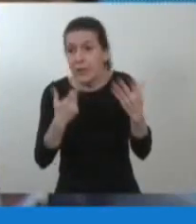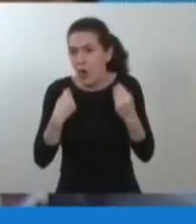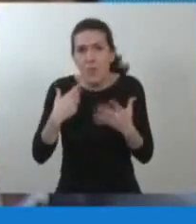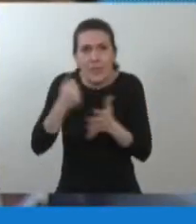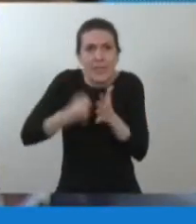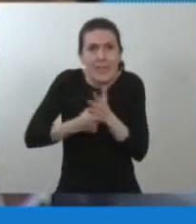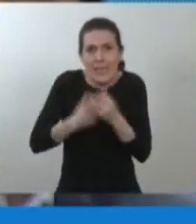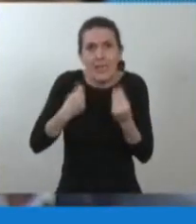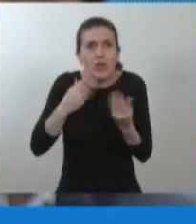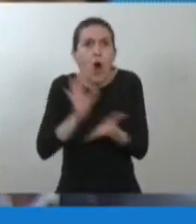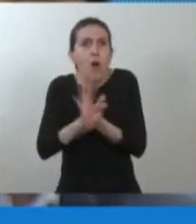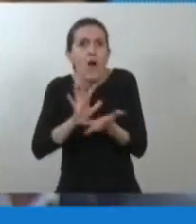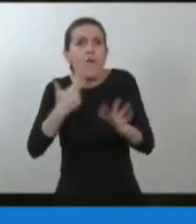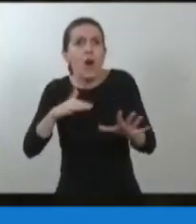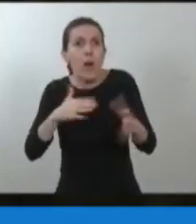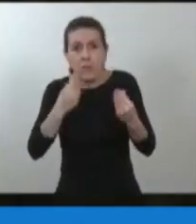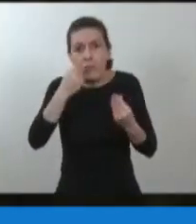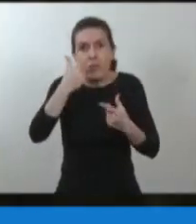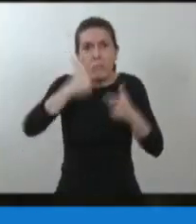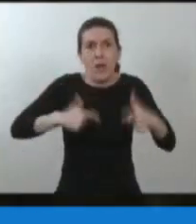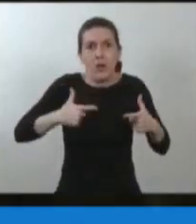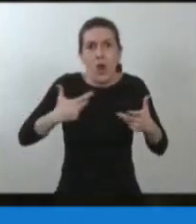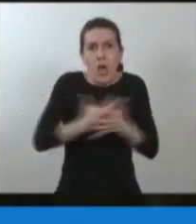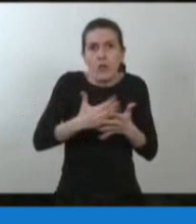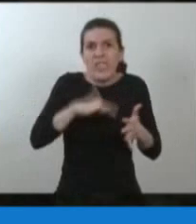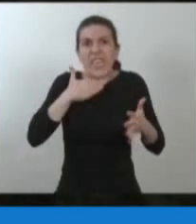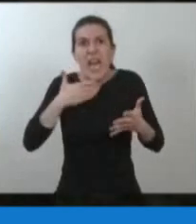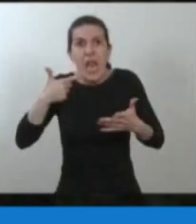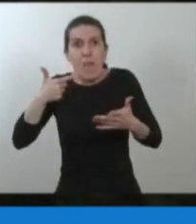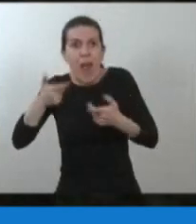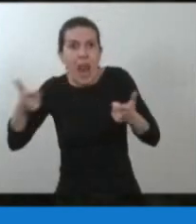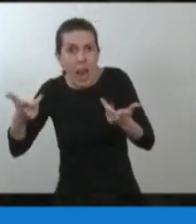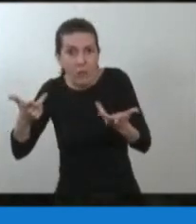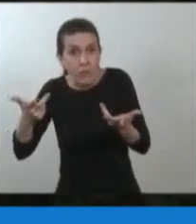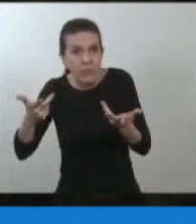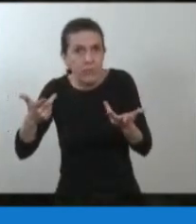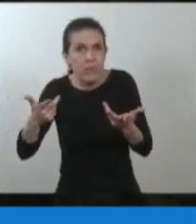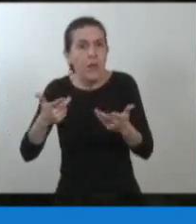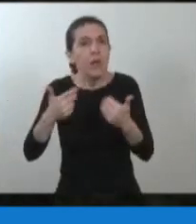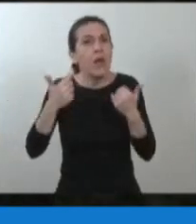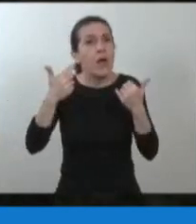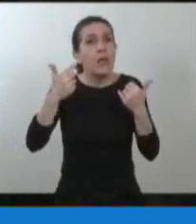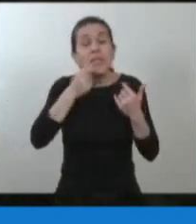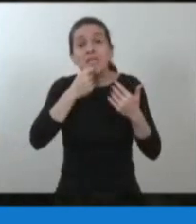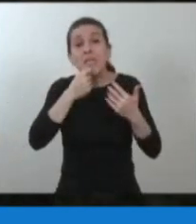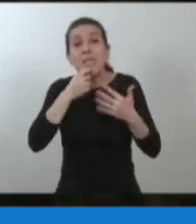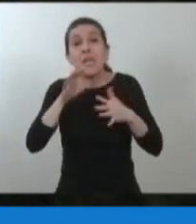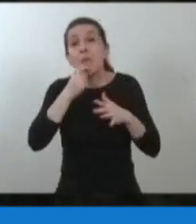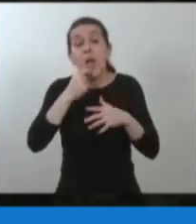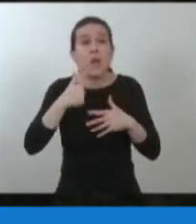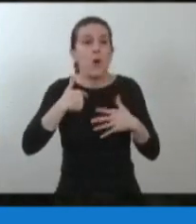por el crimen como salida pero digamos también si alguna serpiente si